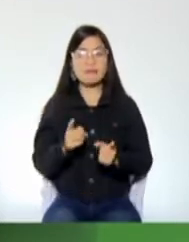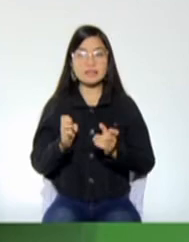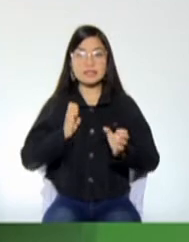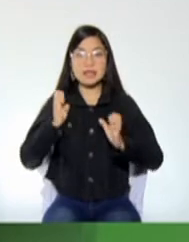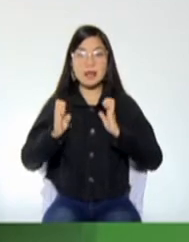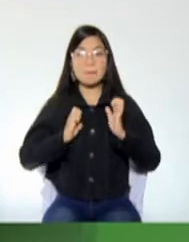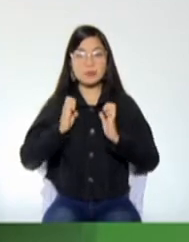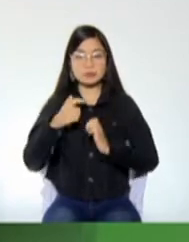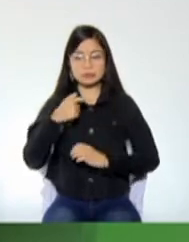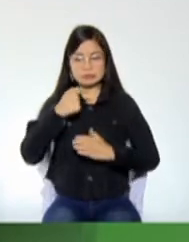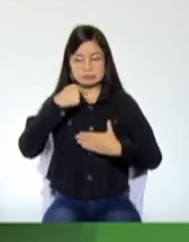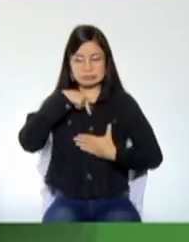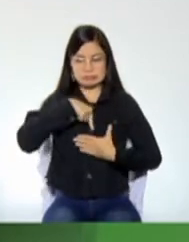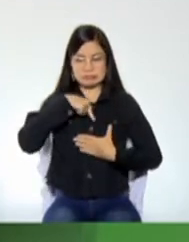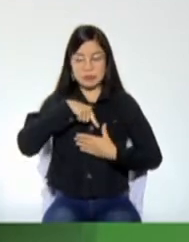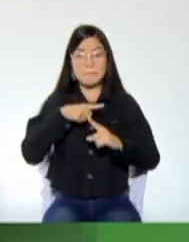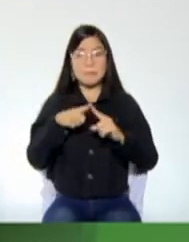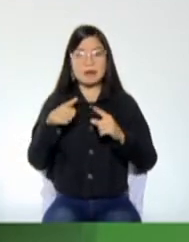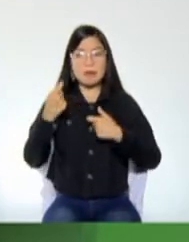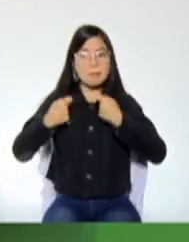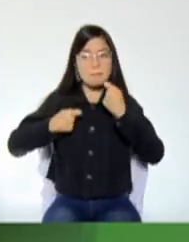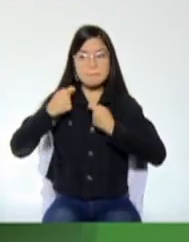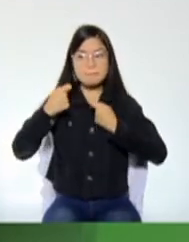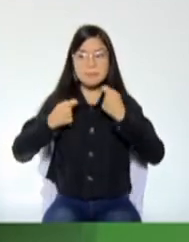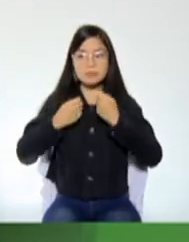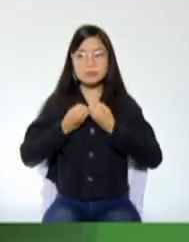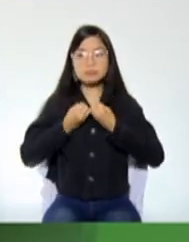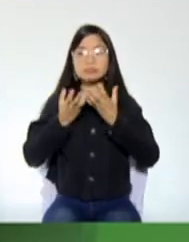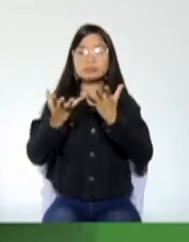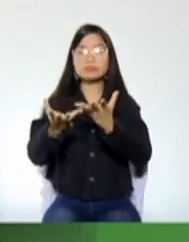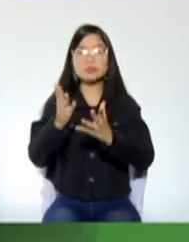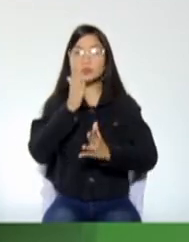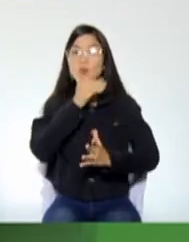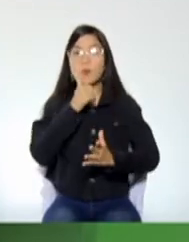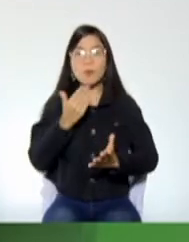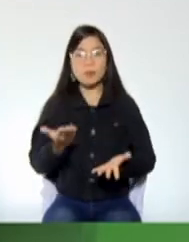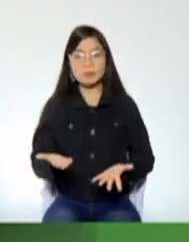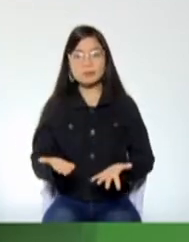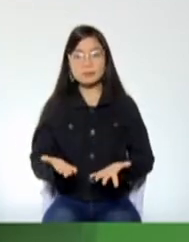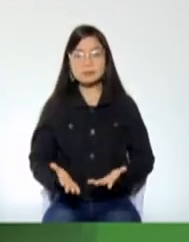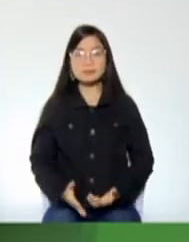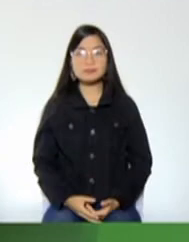manifiestan con el gesto. Sigamos conociendo esos gestos.